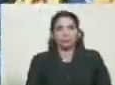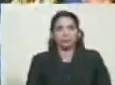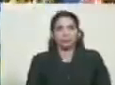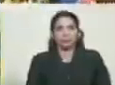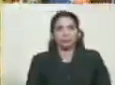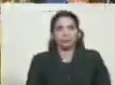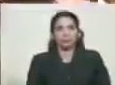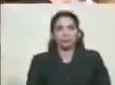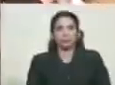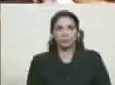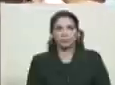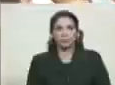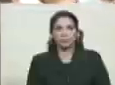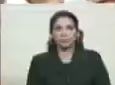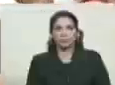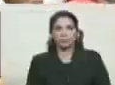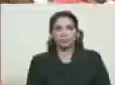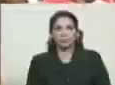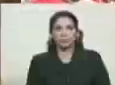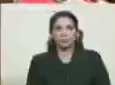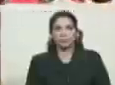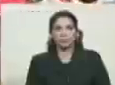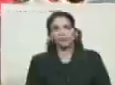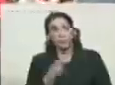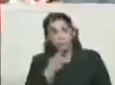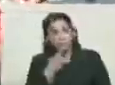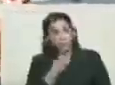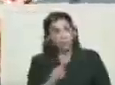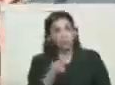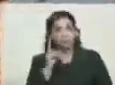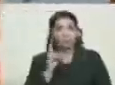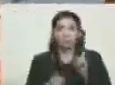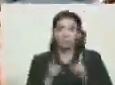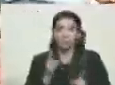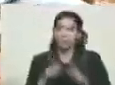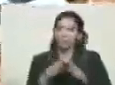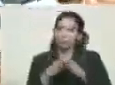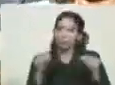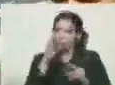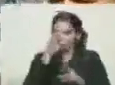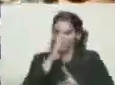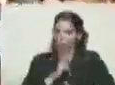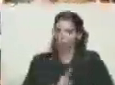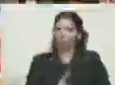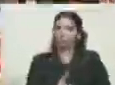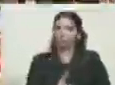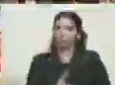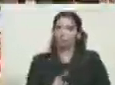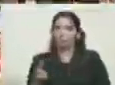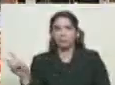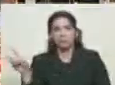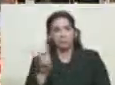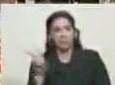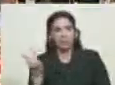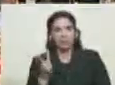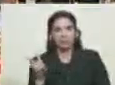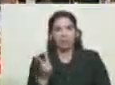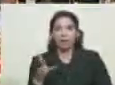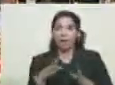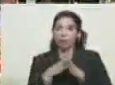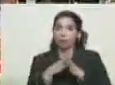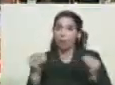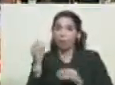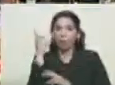Miren, yo le voy a decir algo con todo el respeto a Venezuela y a todos los que nos